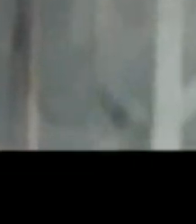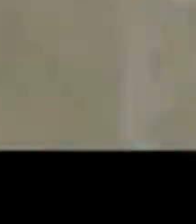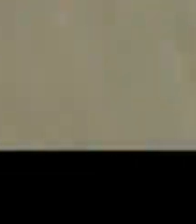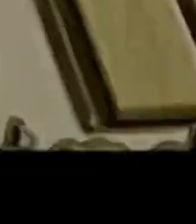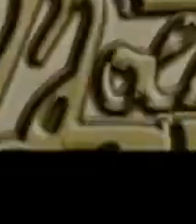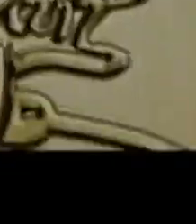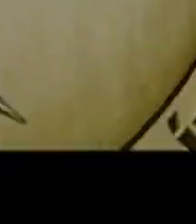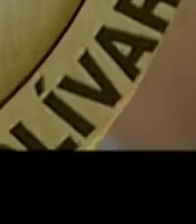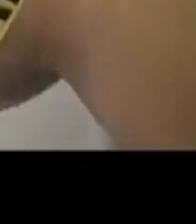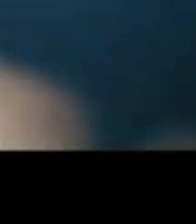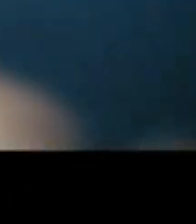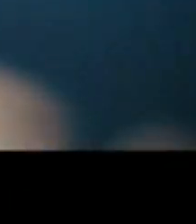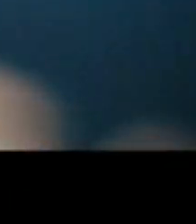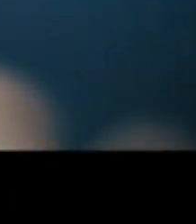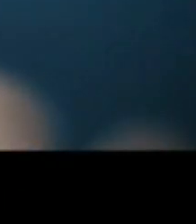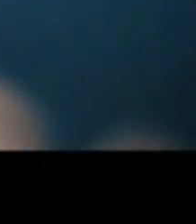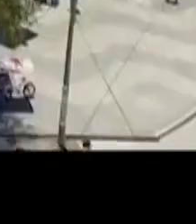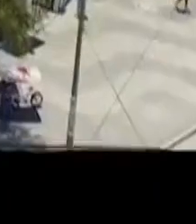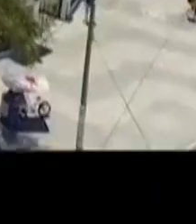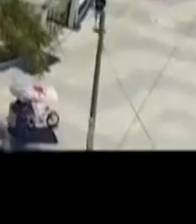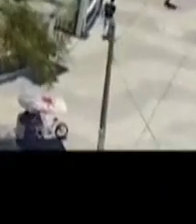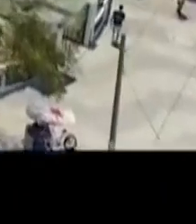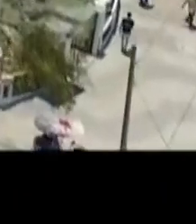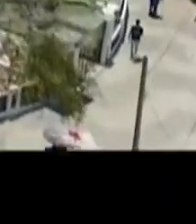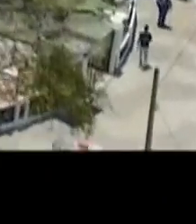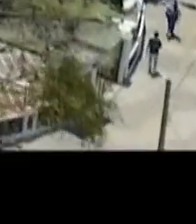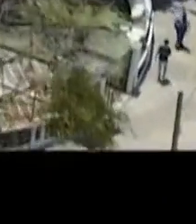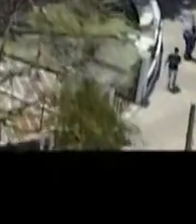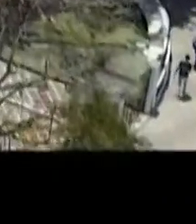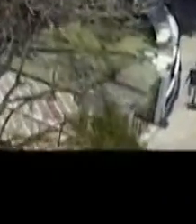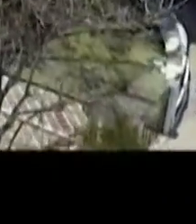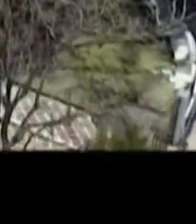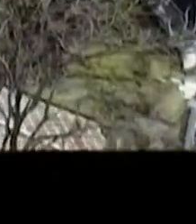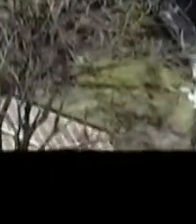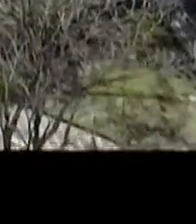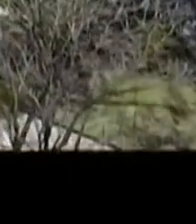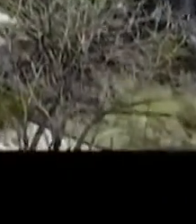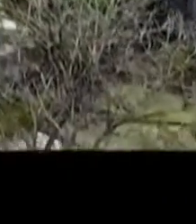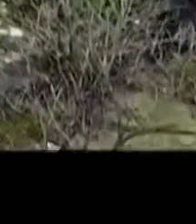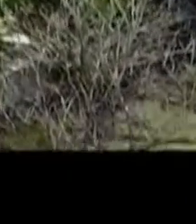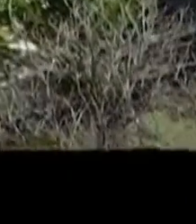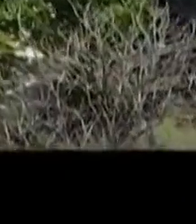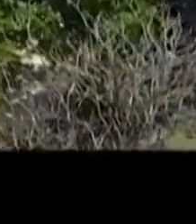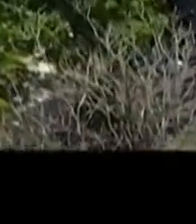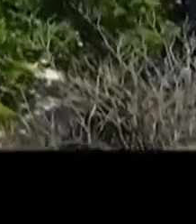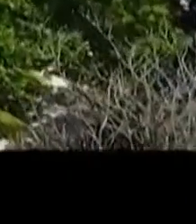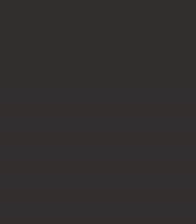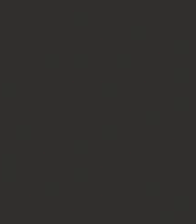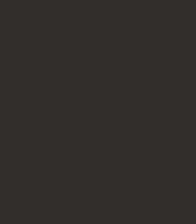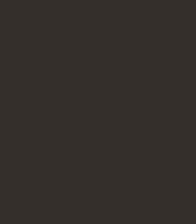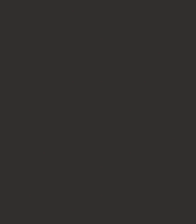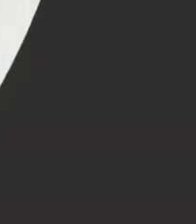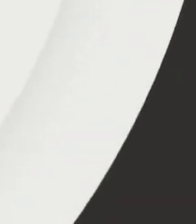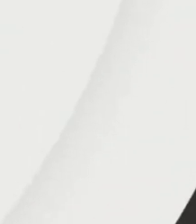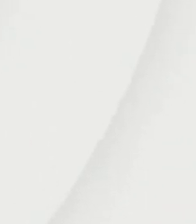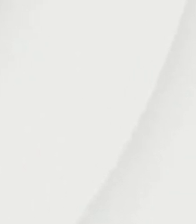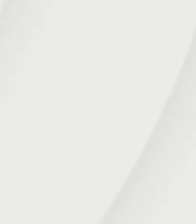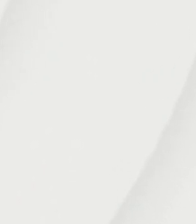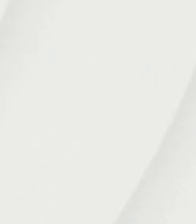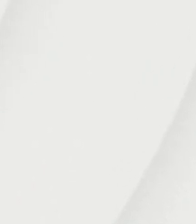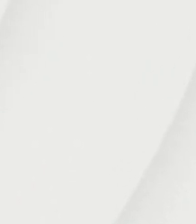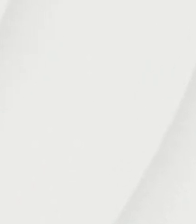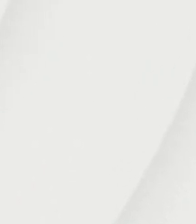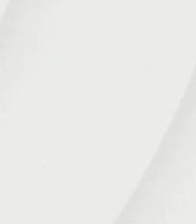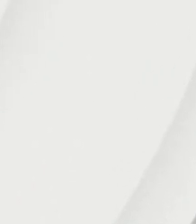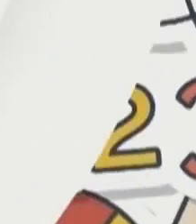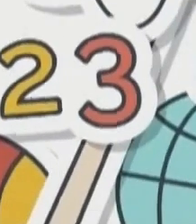de Educación Nacional. Simón Bolívar, sujeta a inspección y vigilancia por el Ministerio de Educación Nacional. El regreso al